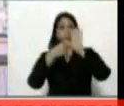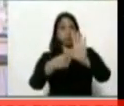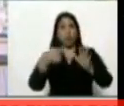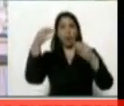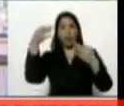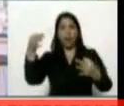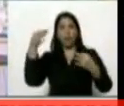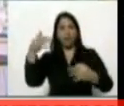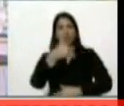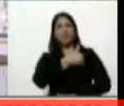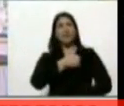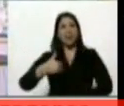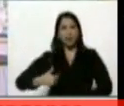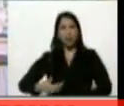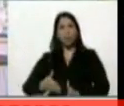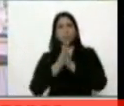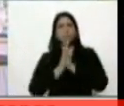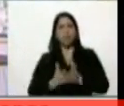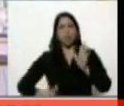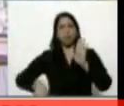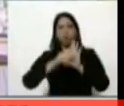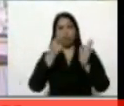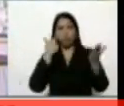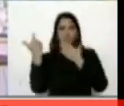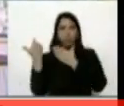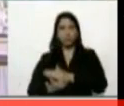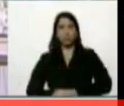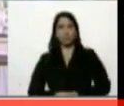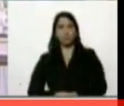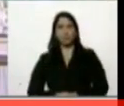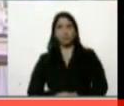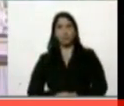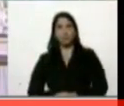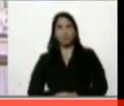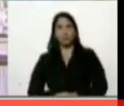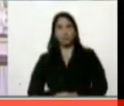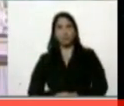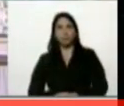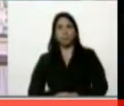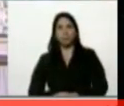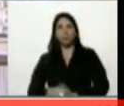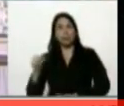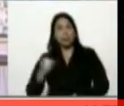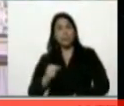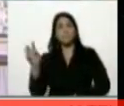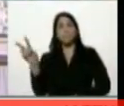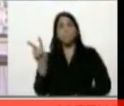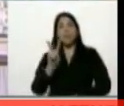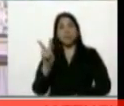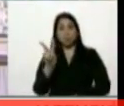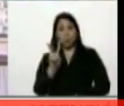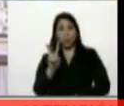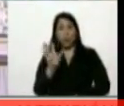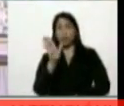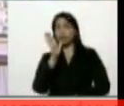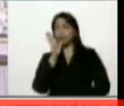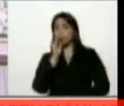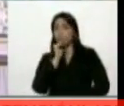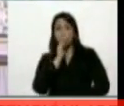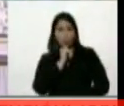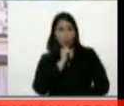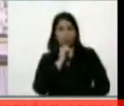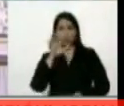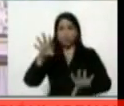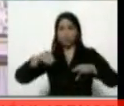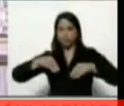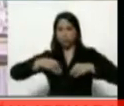son demasiados los intereses que están en el juego y no se toma en cuenta que es un proceso revolucionario. Ni siquiera entendía la razón con la que